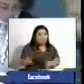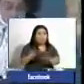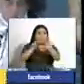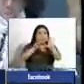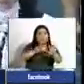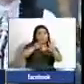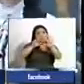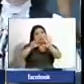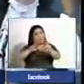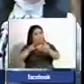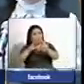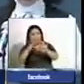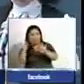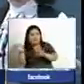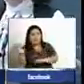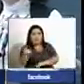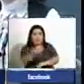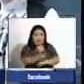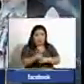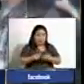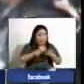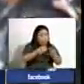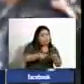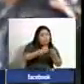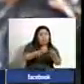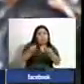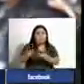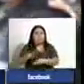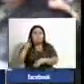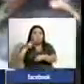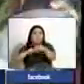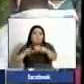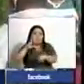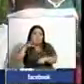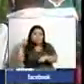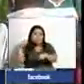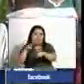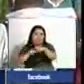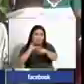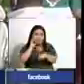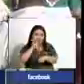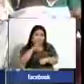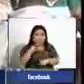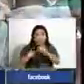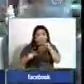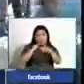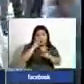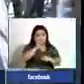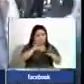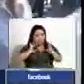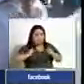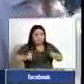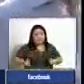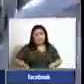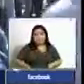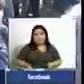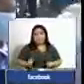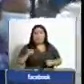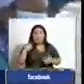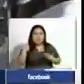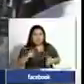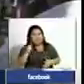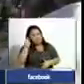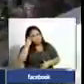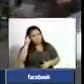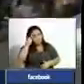478.997 familias beneficiadas con el subsidio de $300, según los datos revelados por las autoridades gubernamentales. El gobierno ha